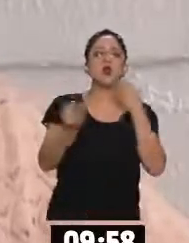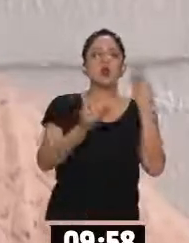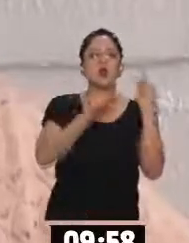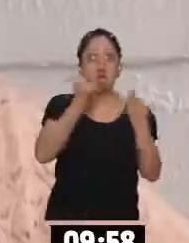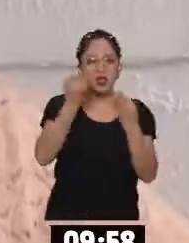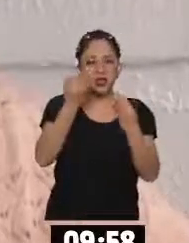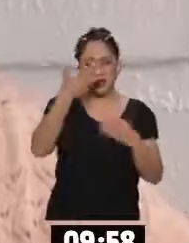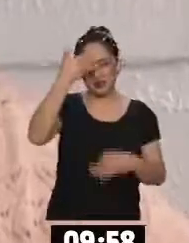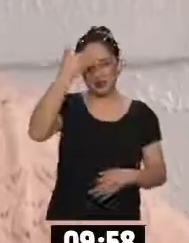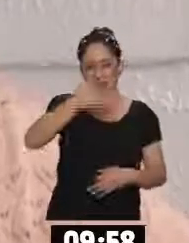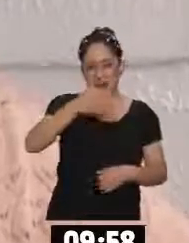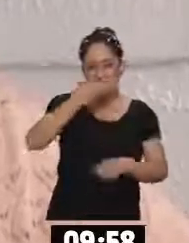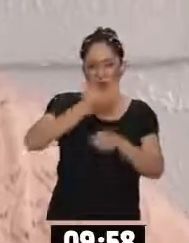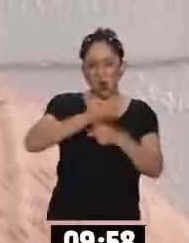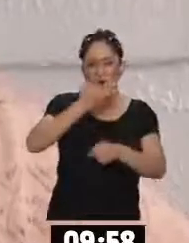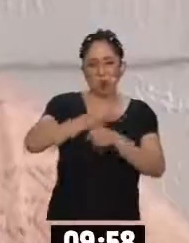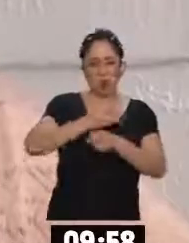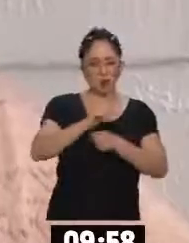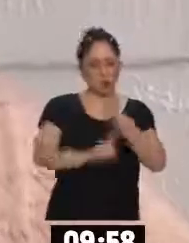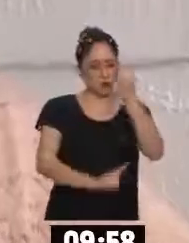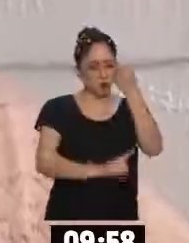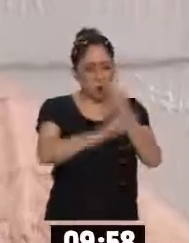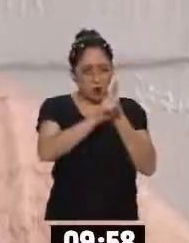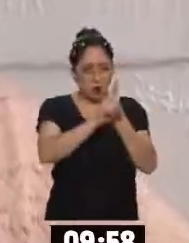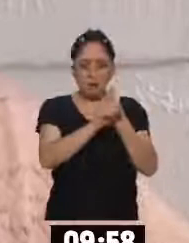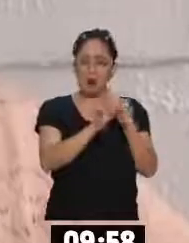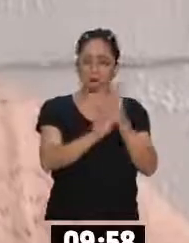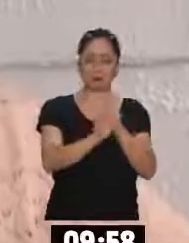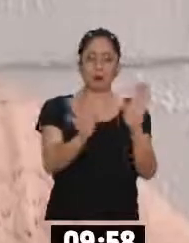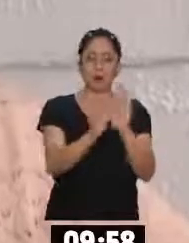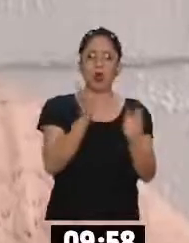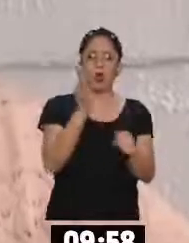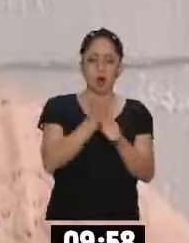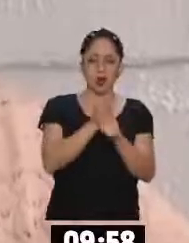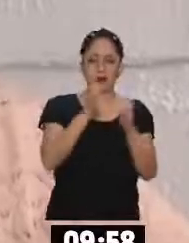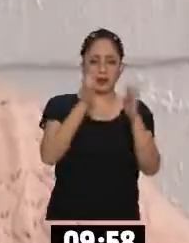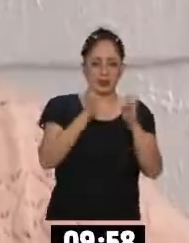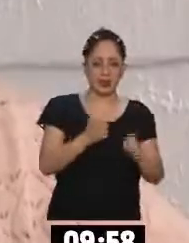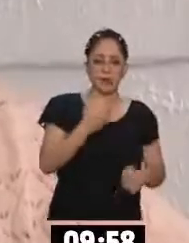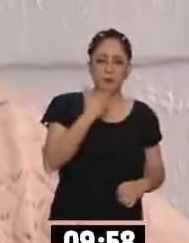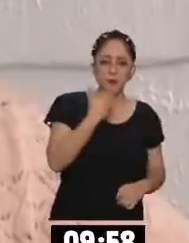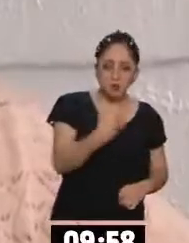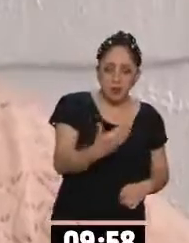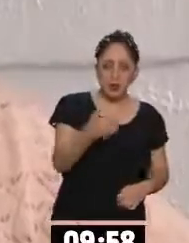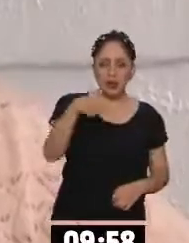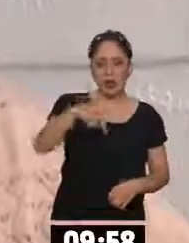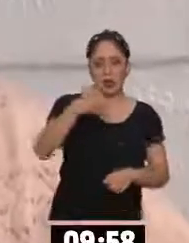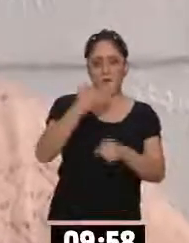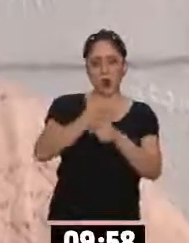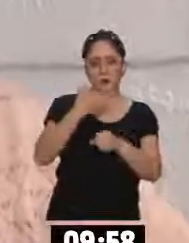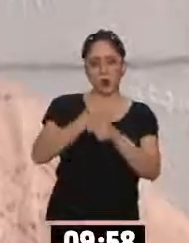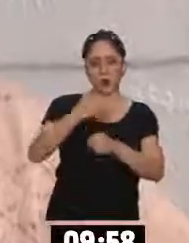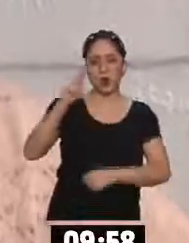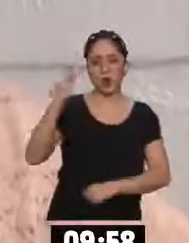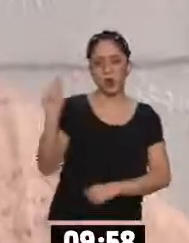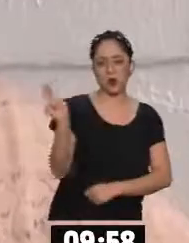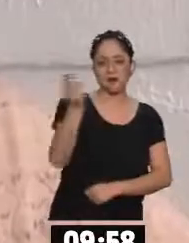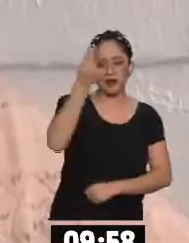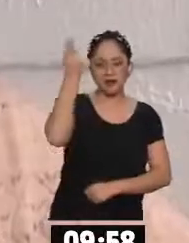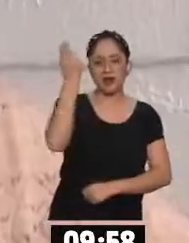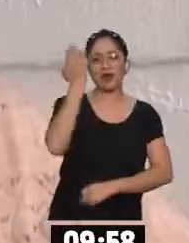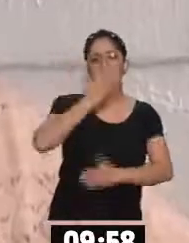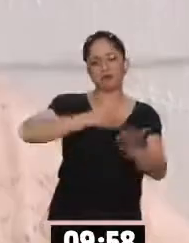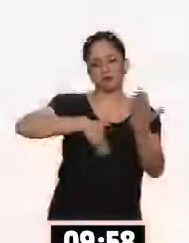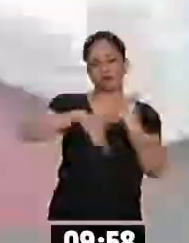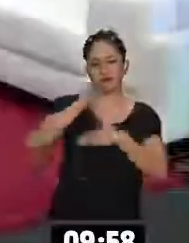un conflicto. Quiero decirles que estamos bien, que estamos trabajando y que vamos a salir adelante como siempre ha salido esta universidad. Eso